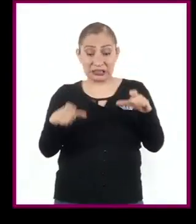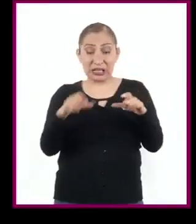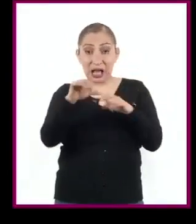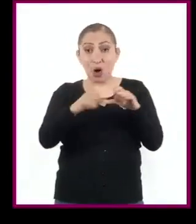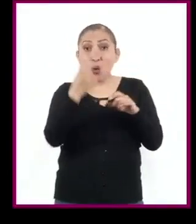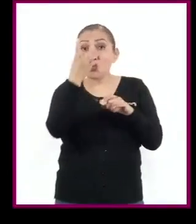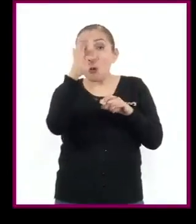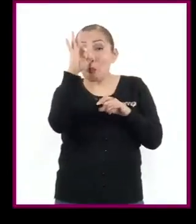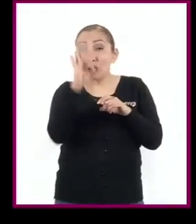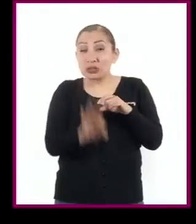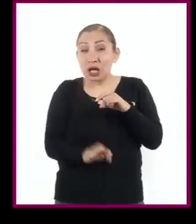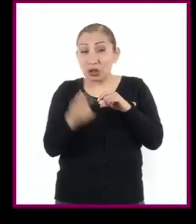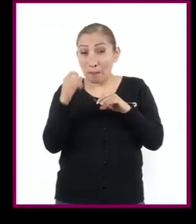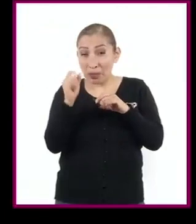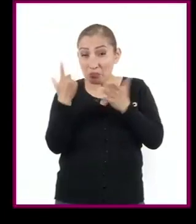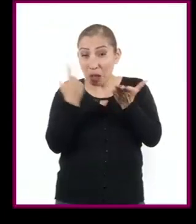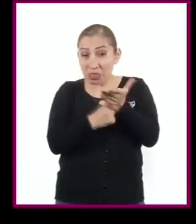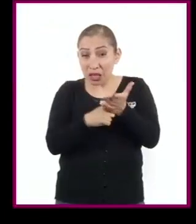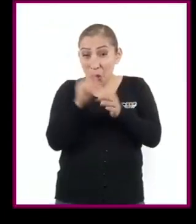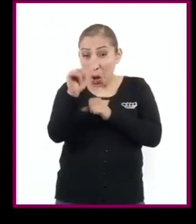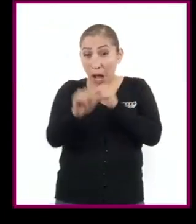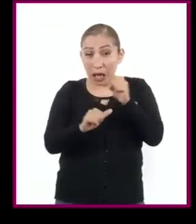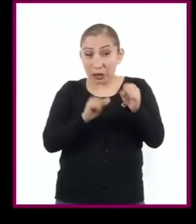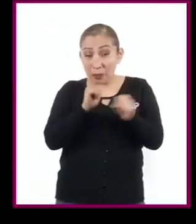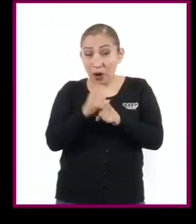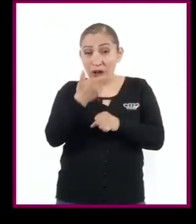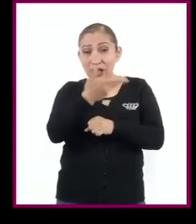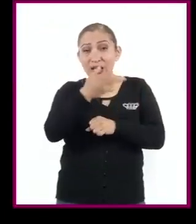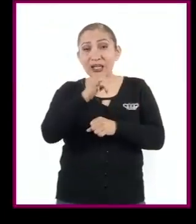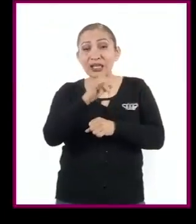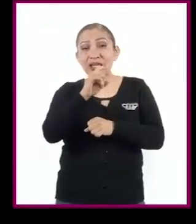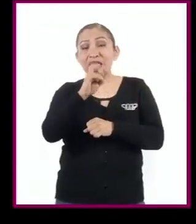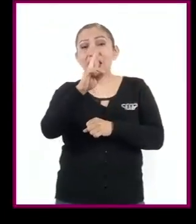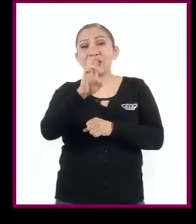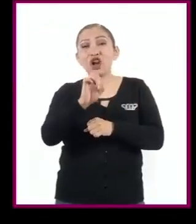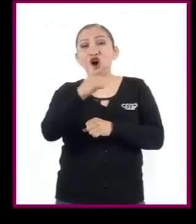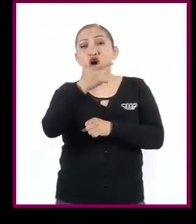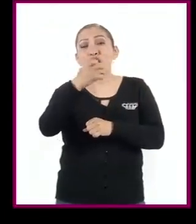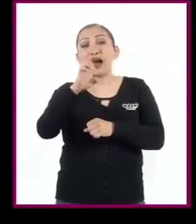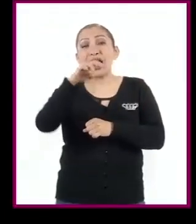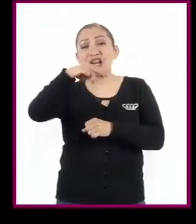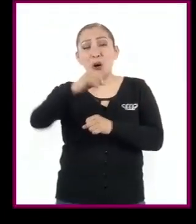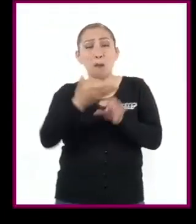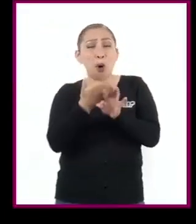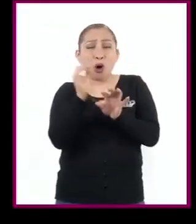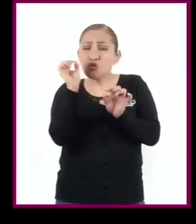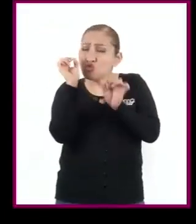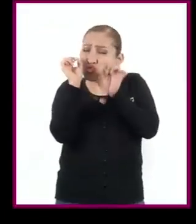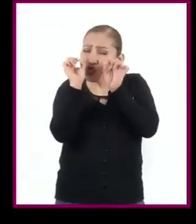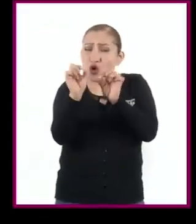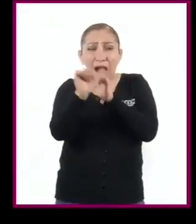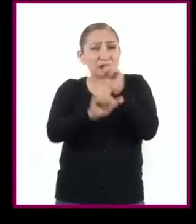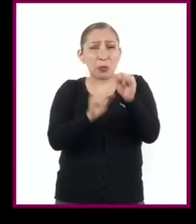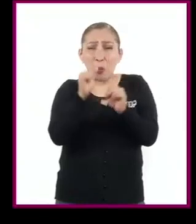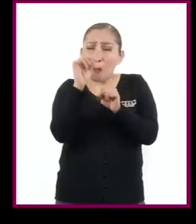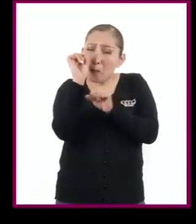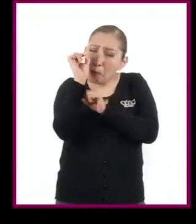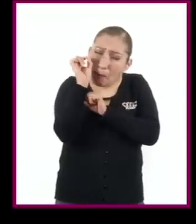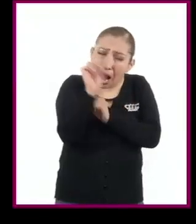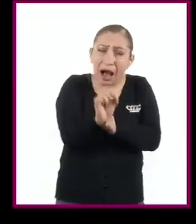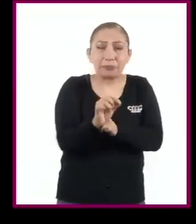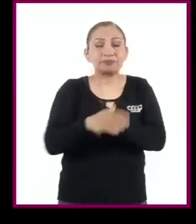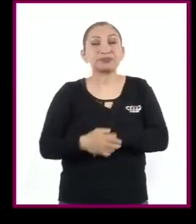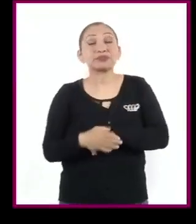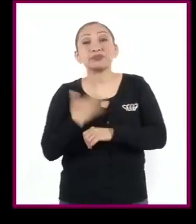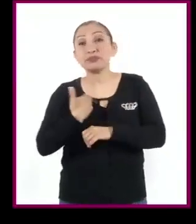el 1% de la masa de un átomo de hidrógeno, mucho más pequeñas que un átomo. Y